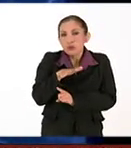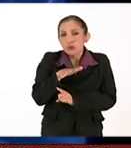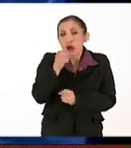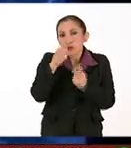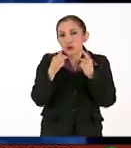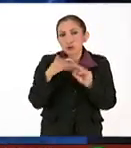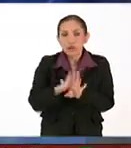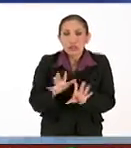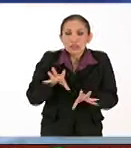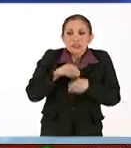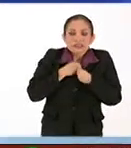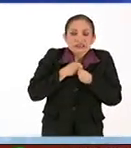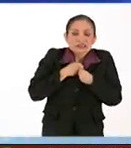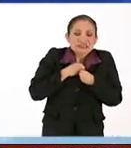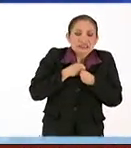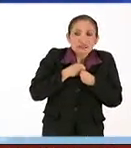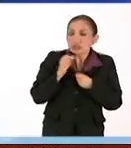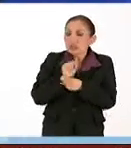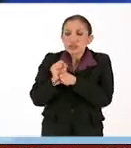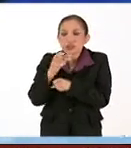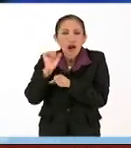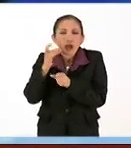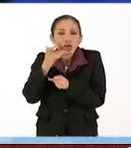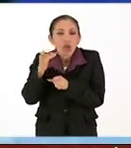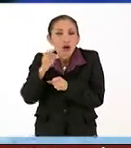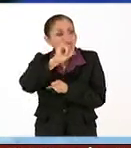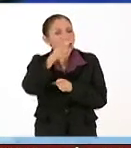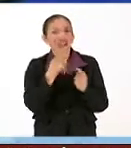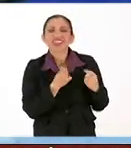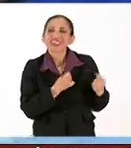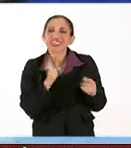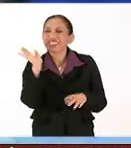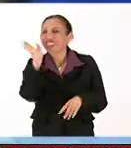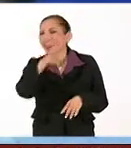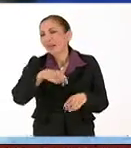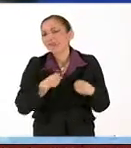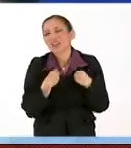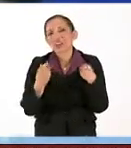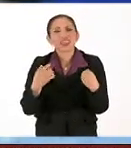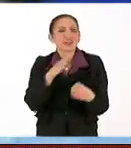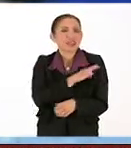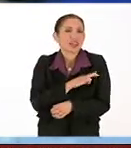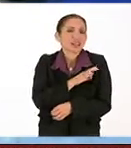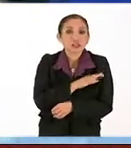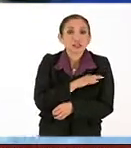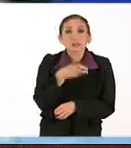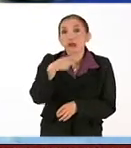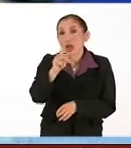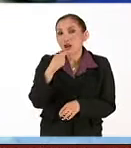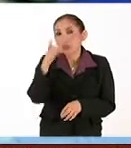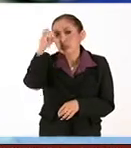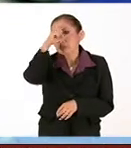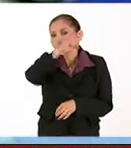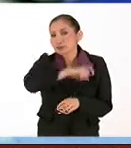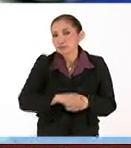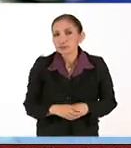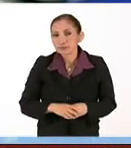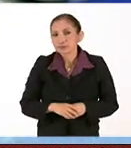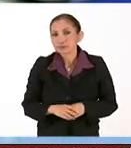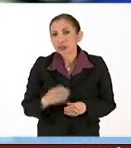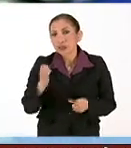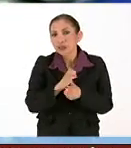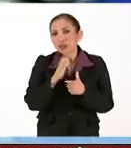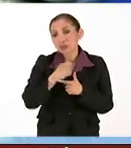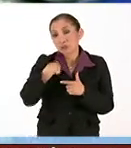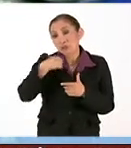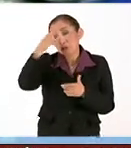se vuelve más aprensivo a las cosas más simples y hay quien no les da importancia y se dedica a vivir la vida y ser feliz, pero eso nos cuesta mucho trabajo. Entonces,